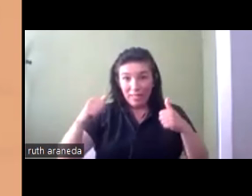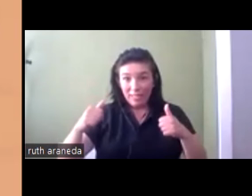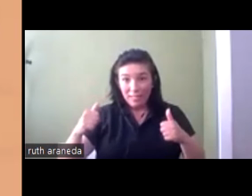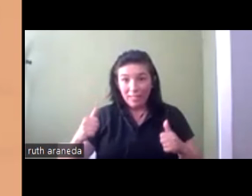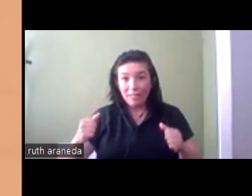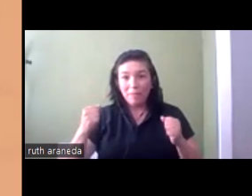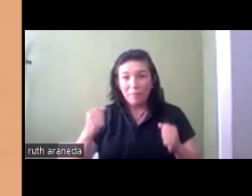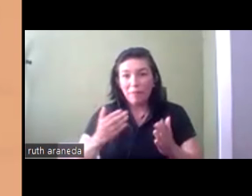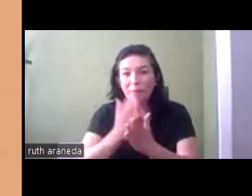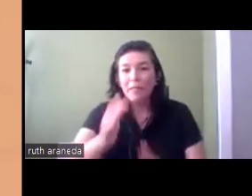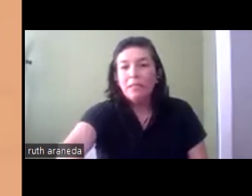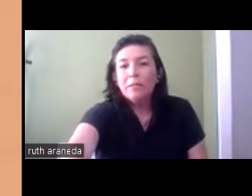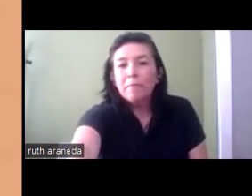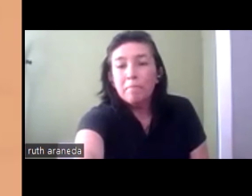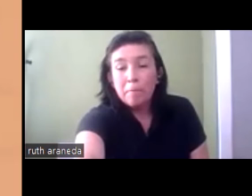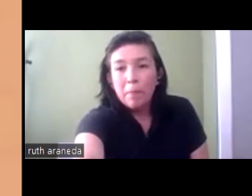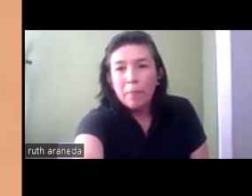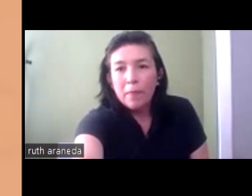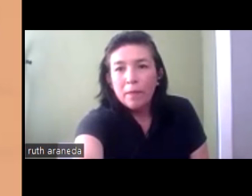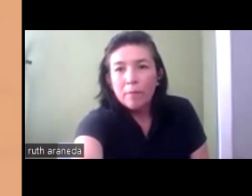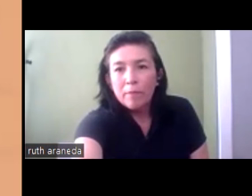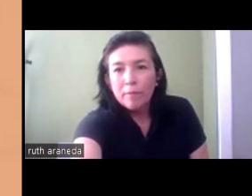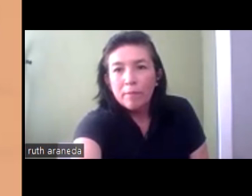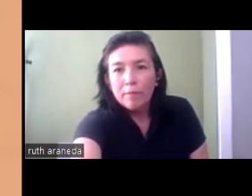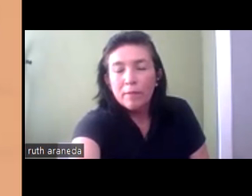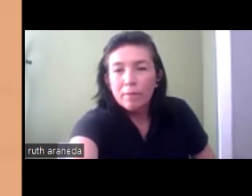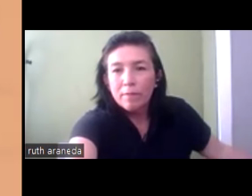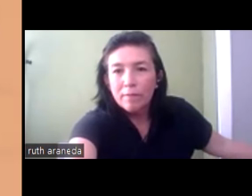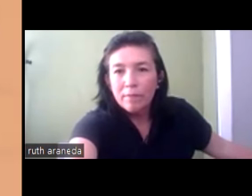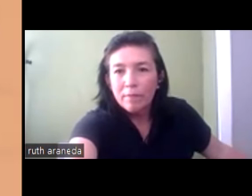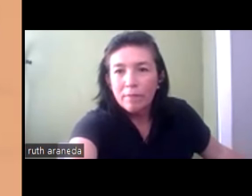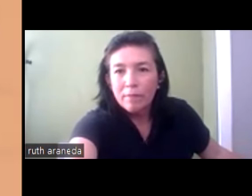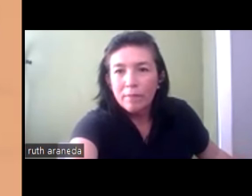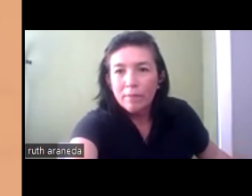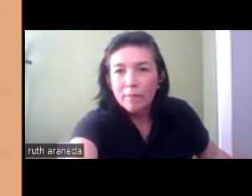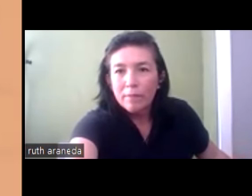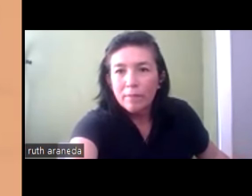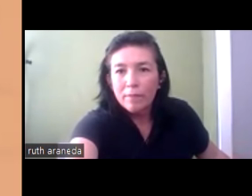comenzar con la actividad. Bueno,